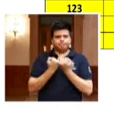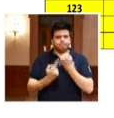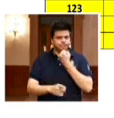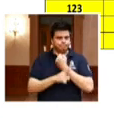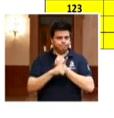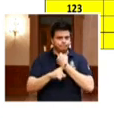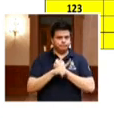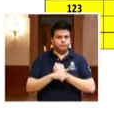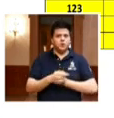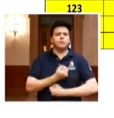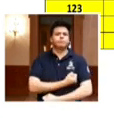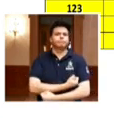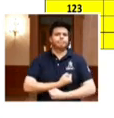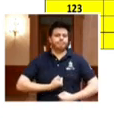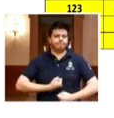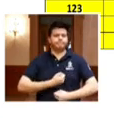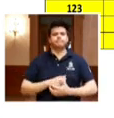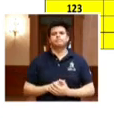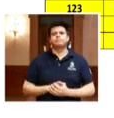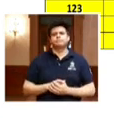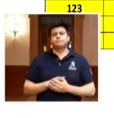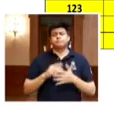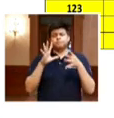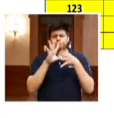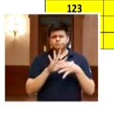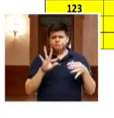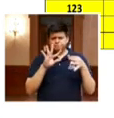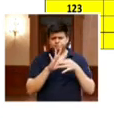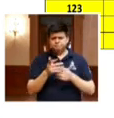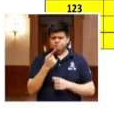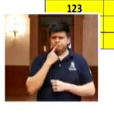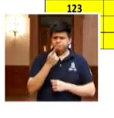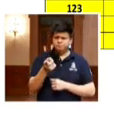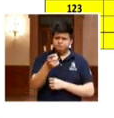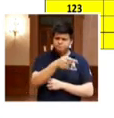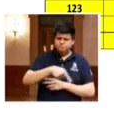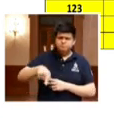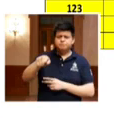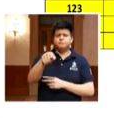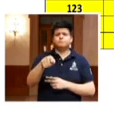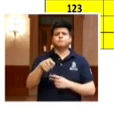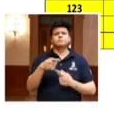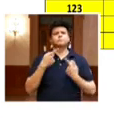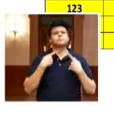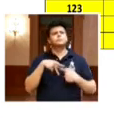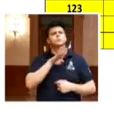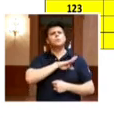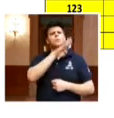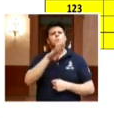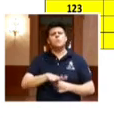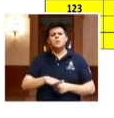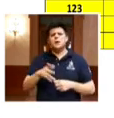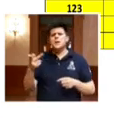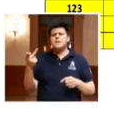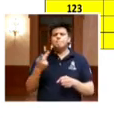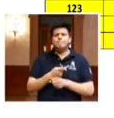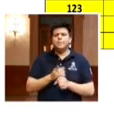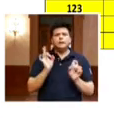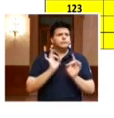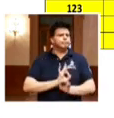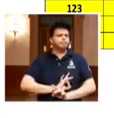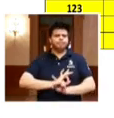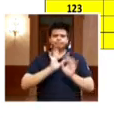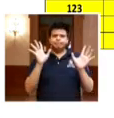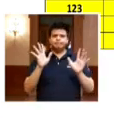como comorbilidad. Como les comento, las defunciones son sucesos inesperados para